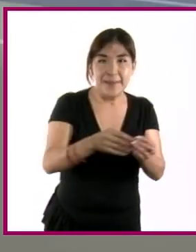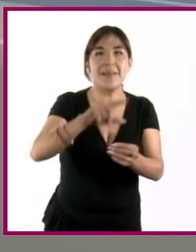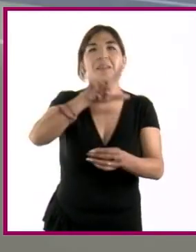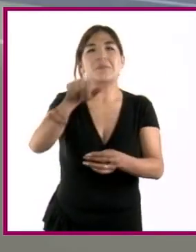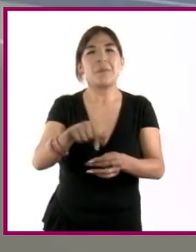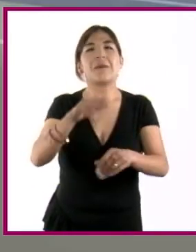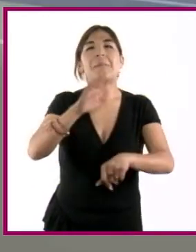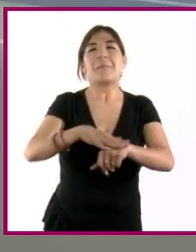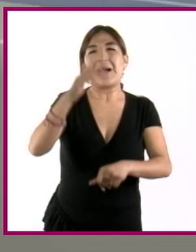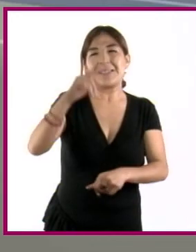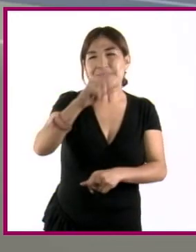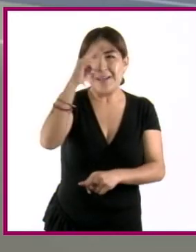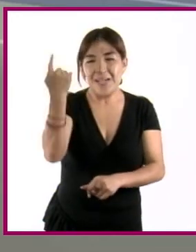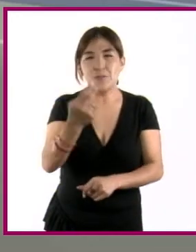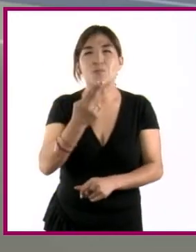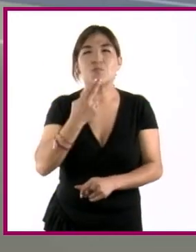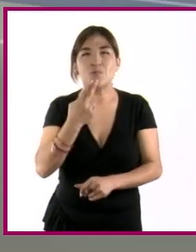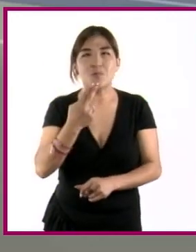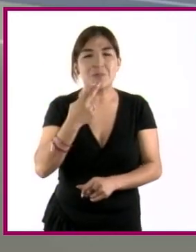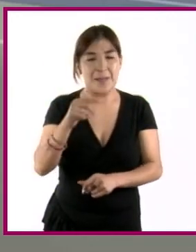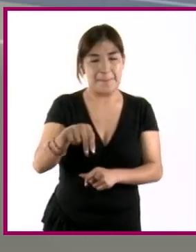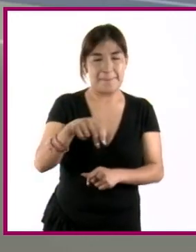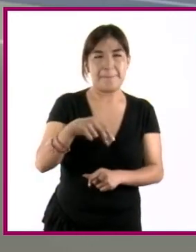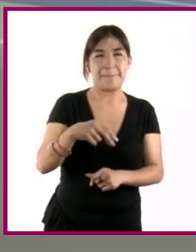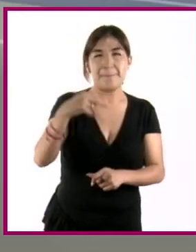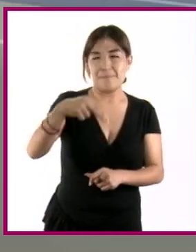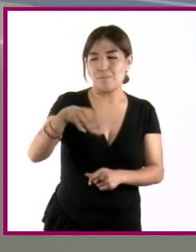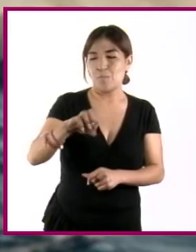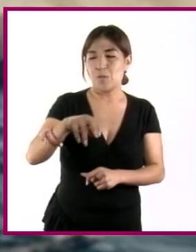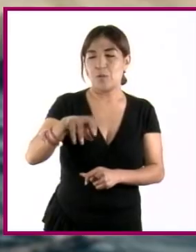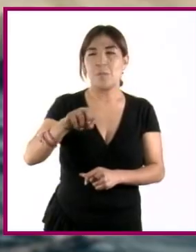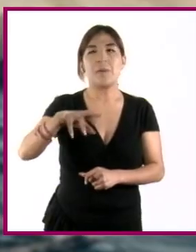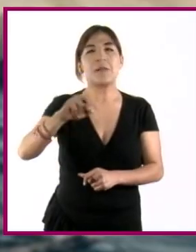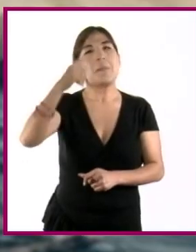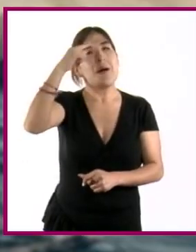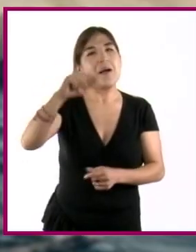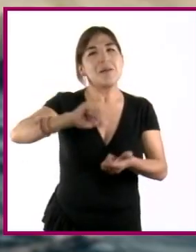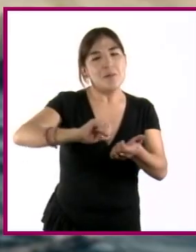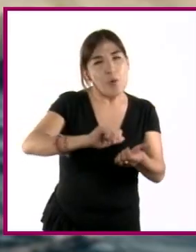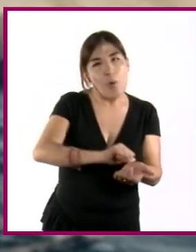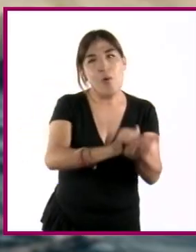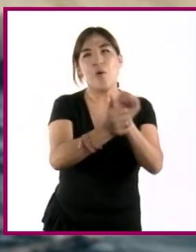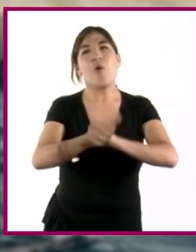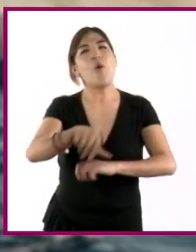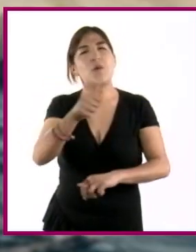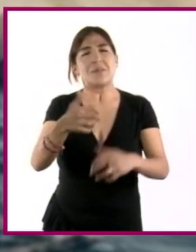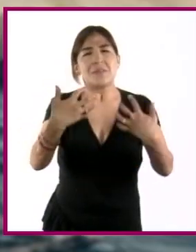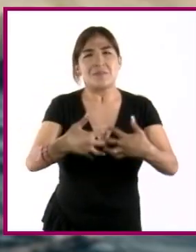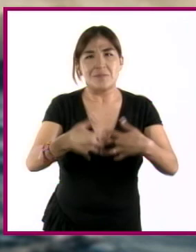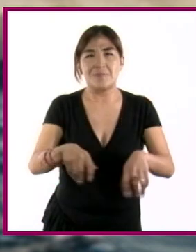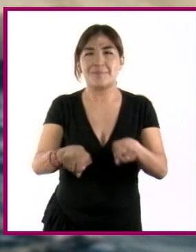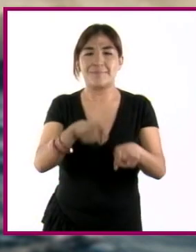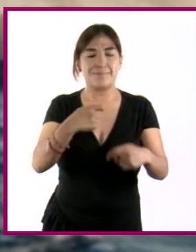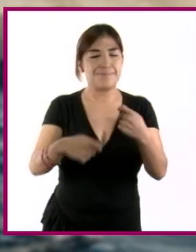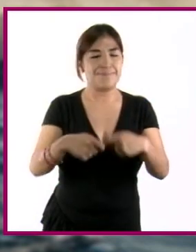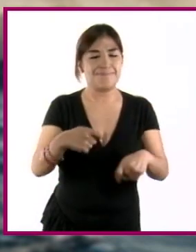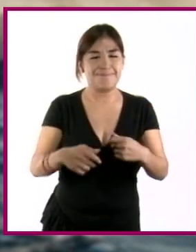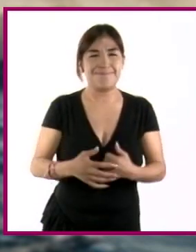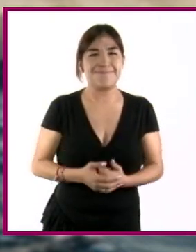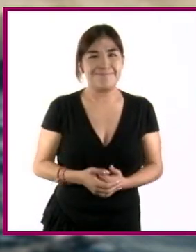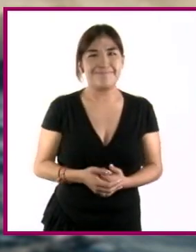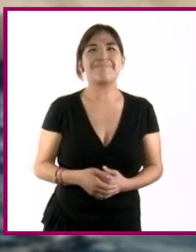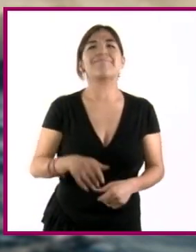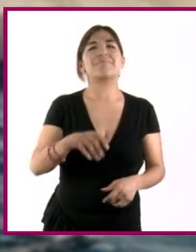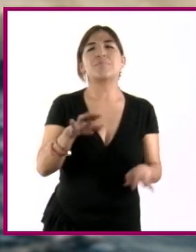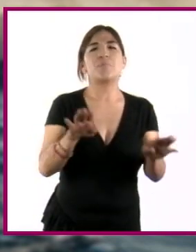sencillas, monómeros, para fabricar otros plásticos. ¿qué acciones podemos realizar para reducir